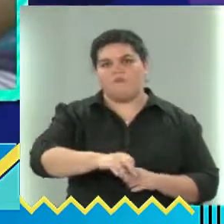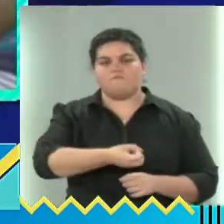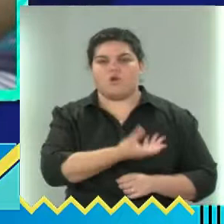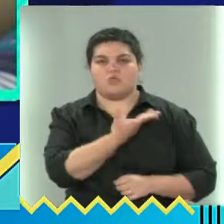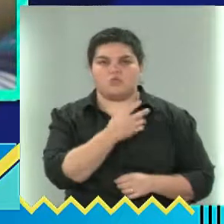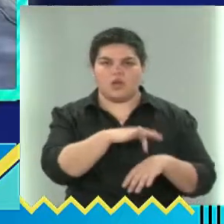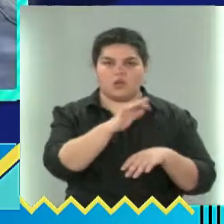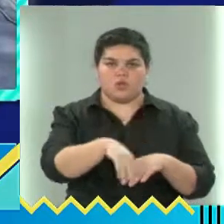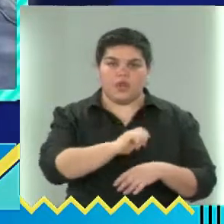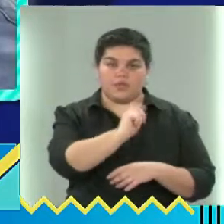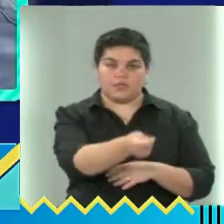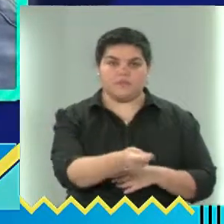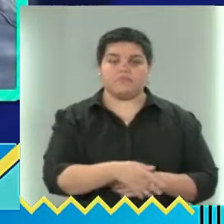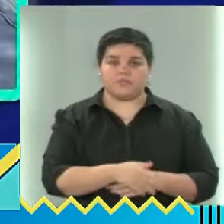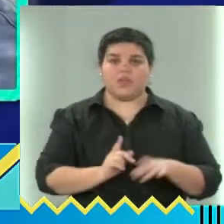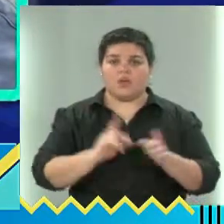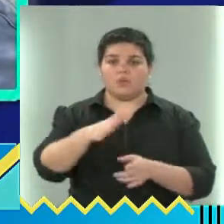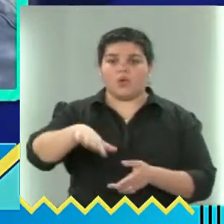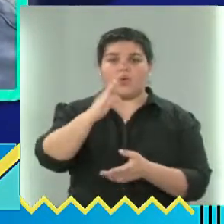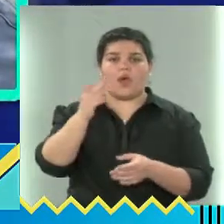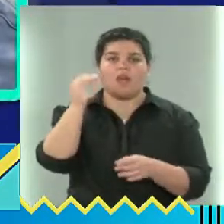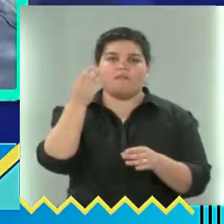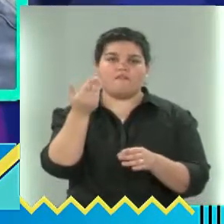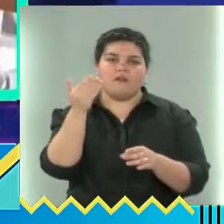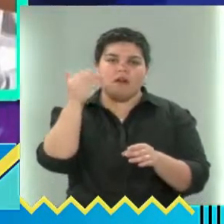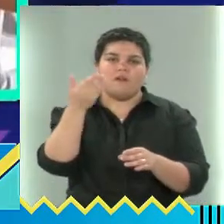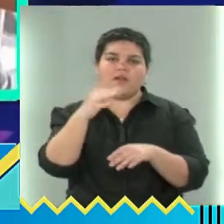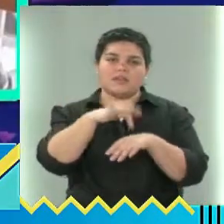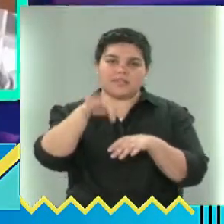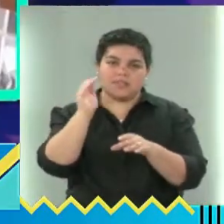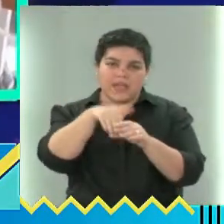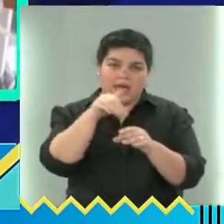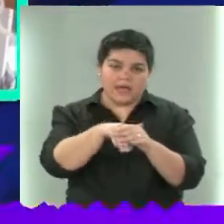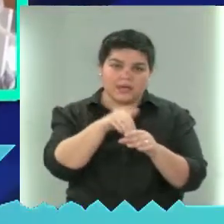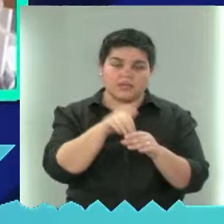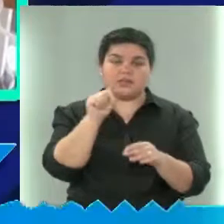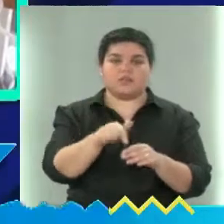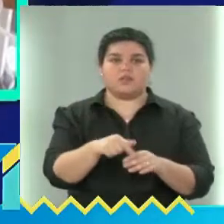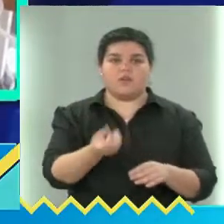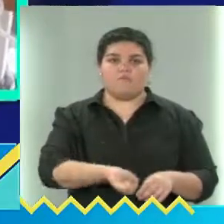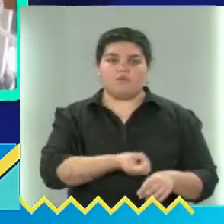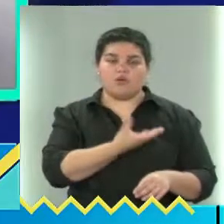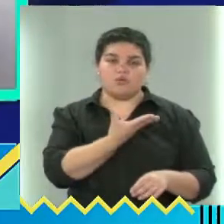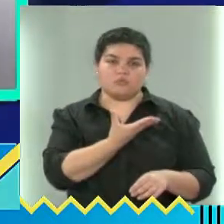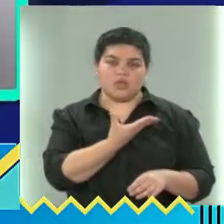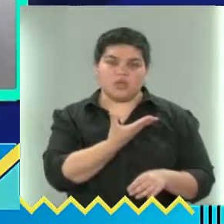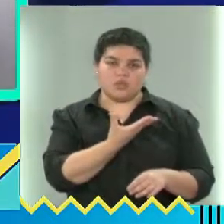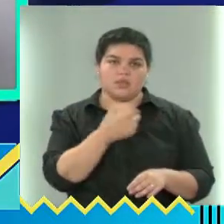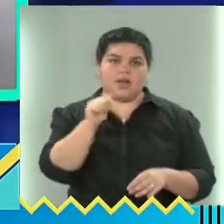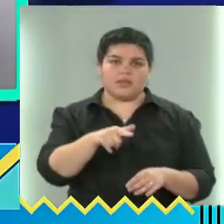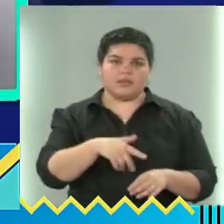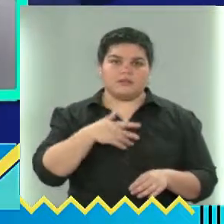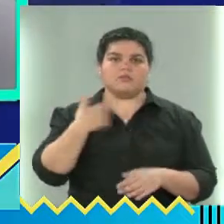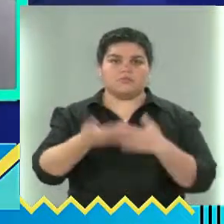han logrado, que han trabajado firmemente, como el Hospital Garrahan, en esto de la donación voluntaria y han logrado la donación